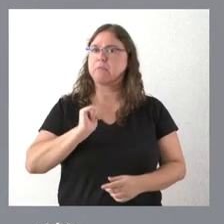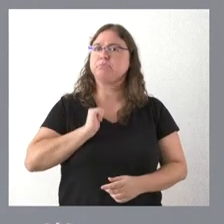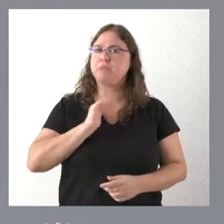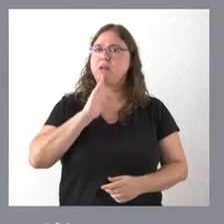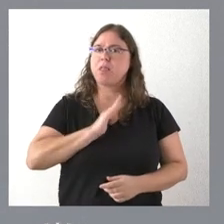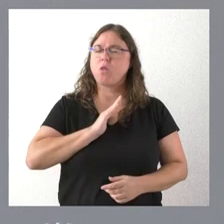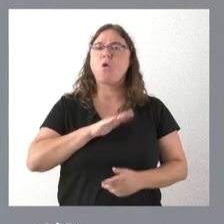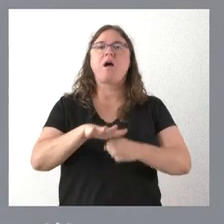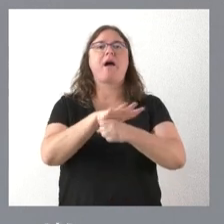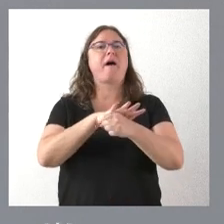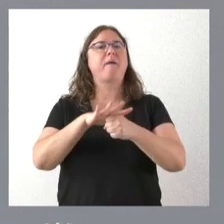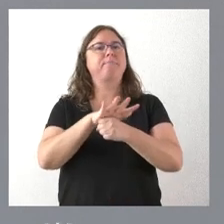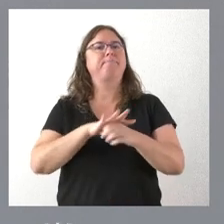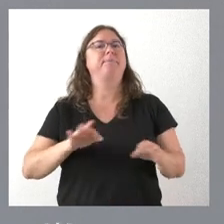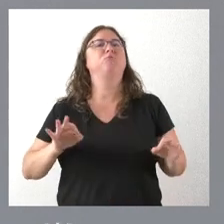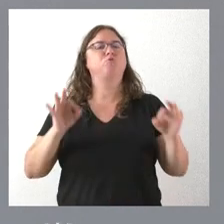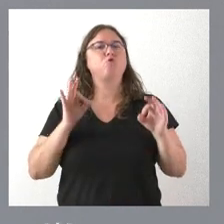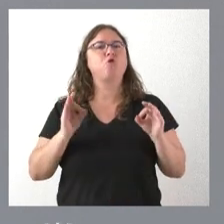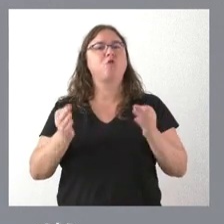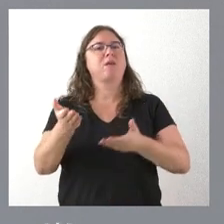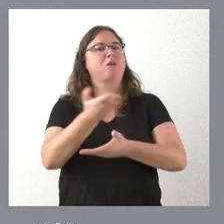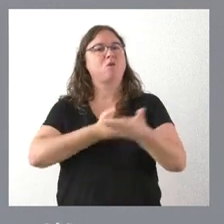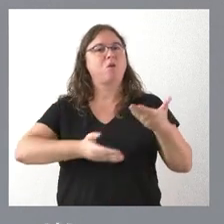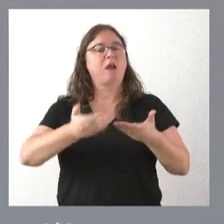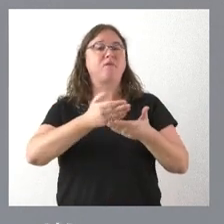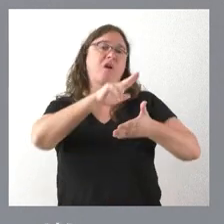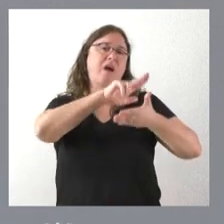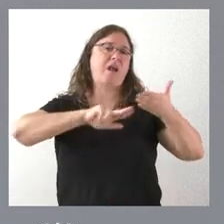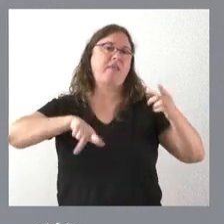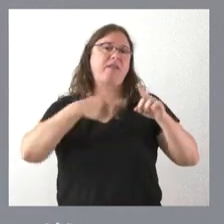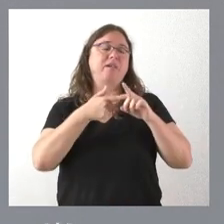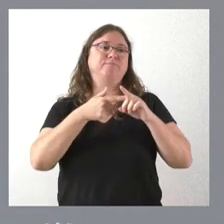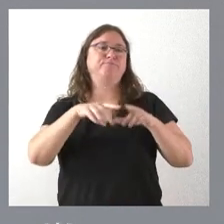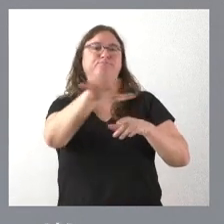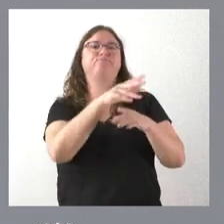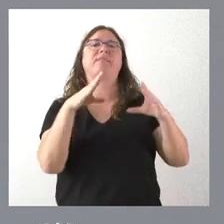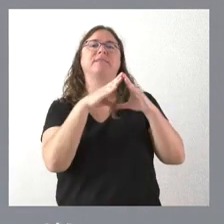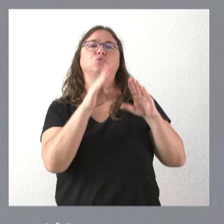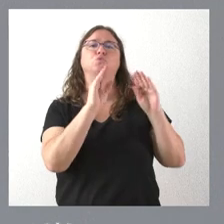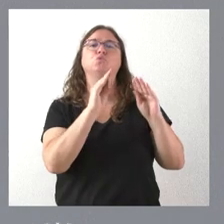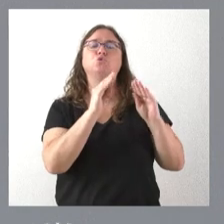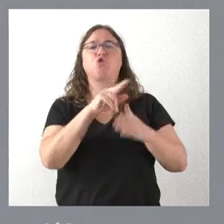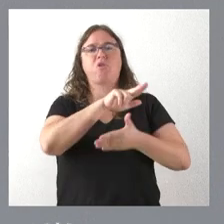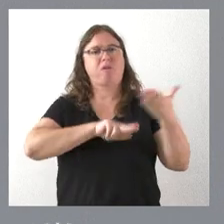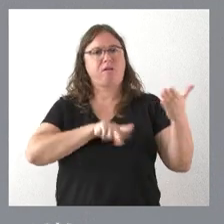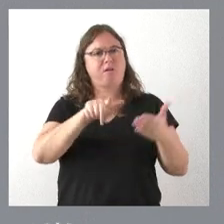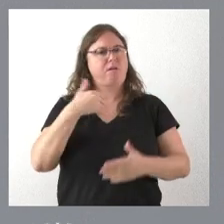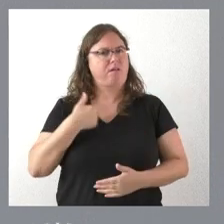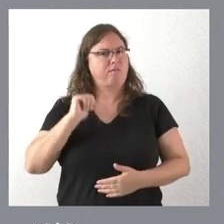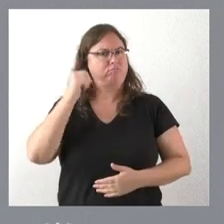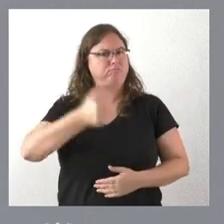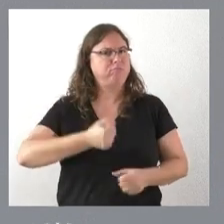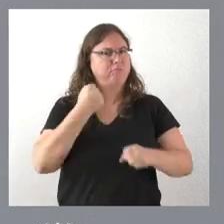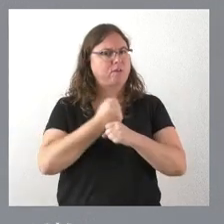en el ámbito de la colaboración con Galicia y la diócesis de Galicia Esto es algo que viene trabajando y